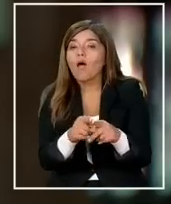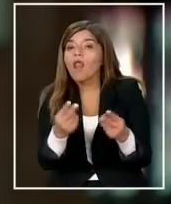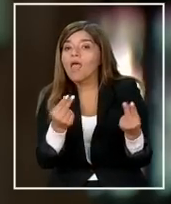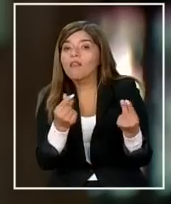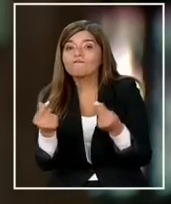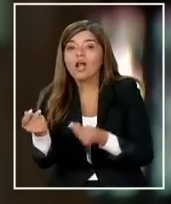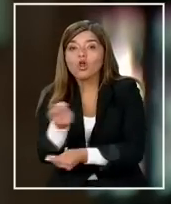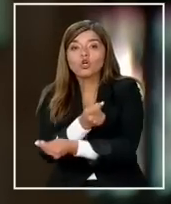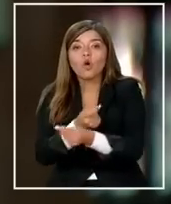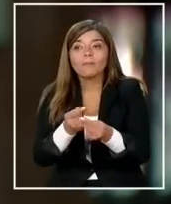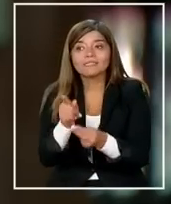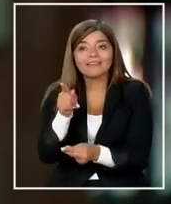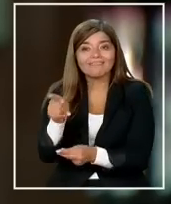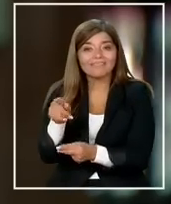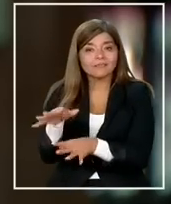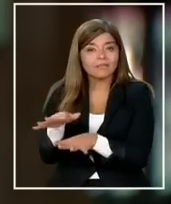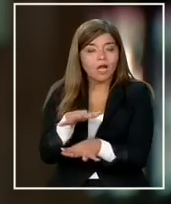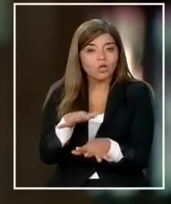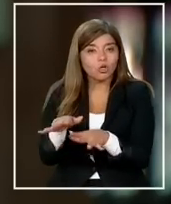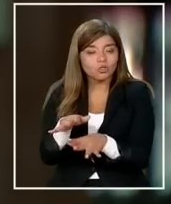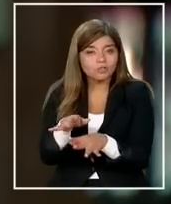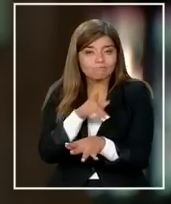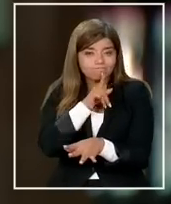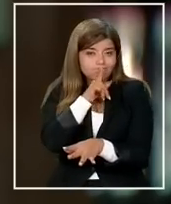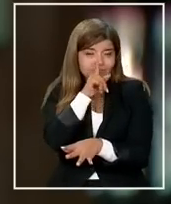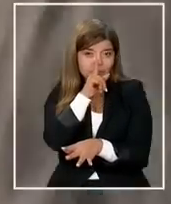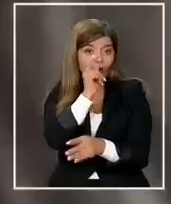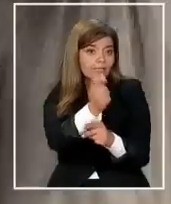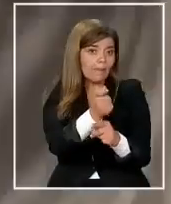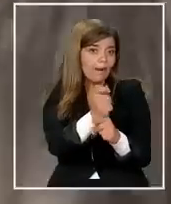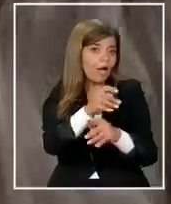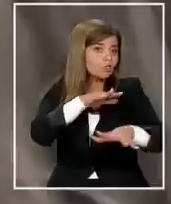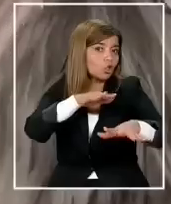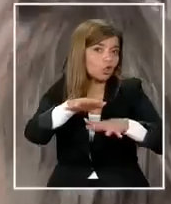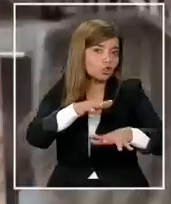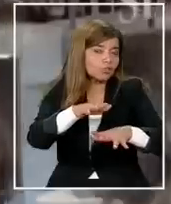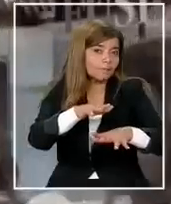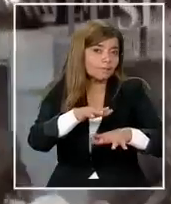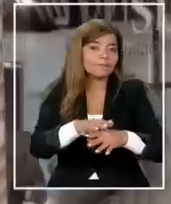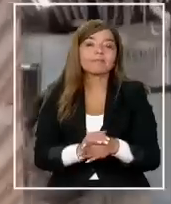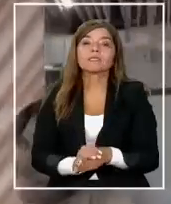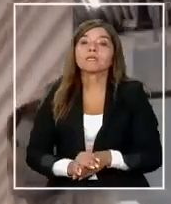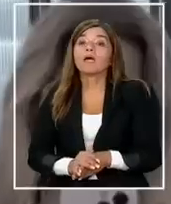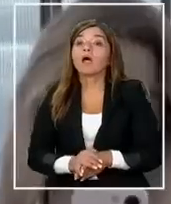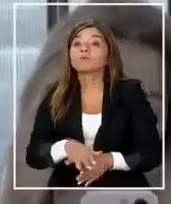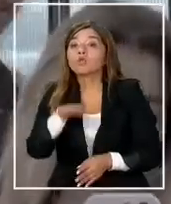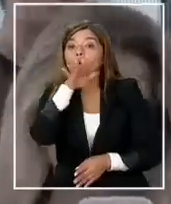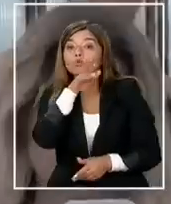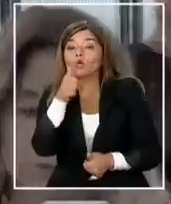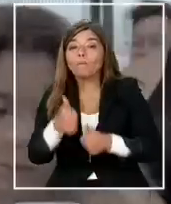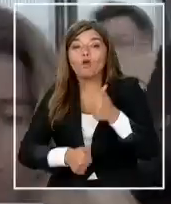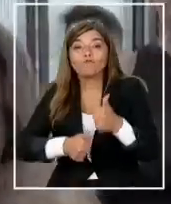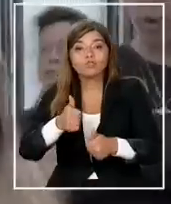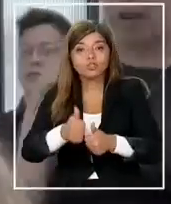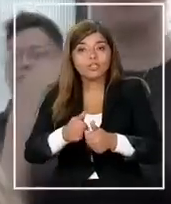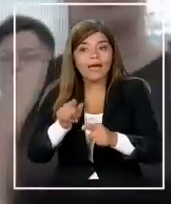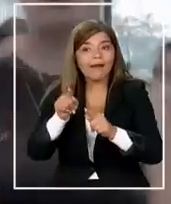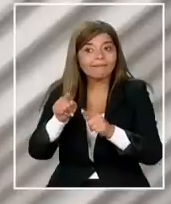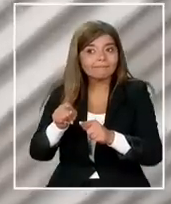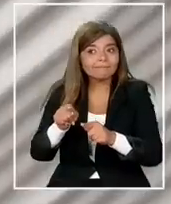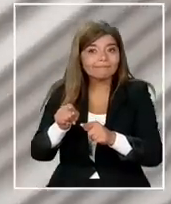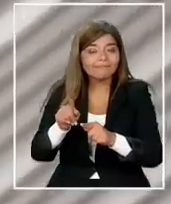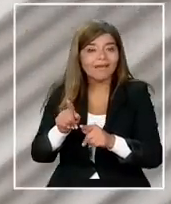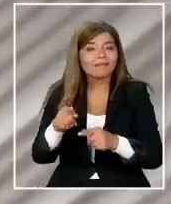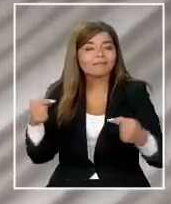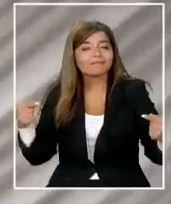valor comercial de ese artículo con el cual le están pagando. Que es de uso profesional, por lo tanto su aplicación está solo. Y es ahí cuando